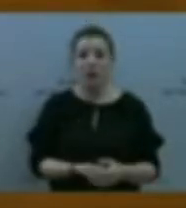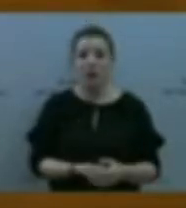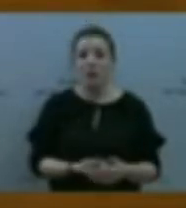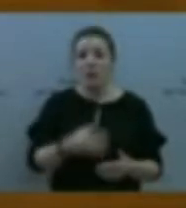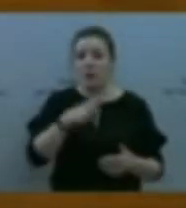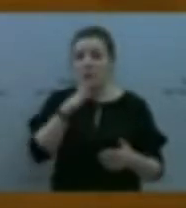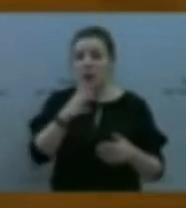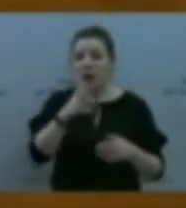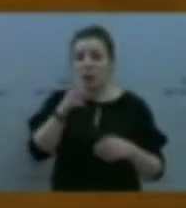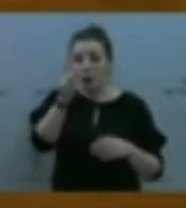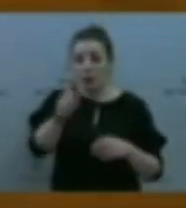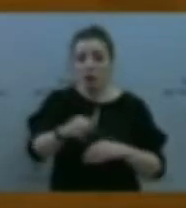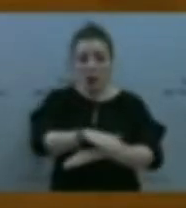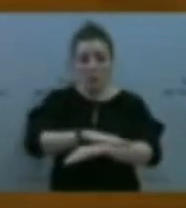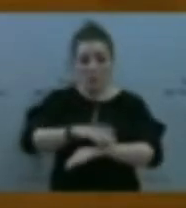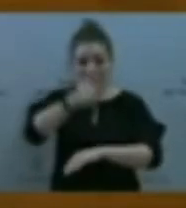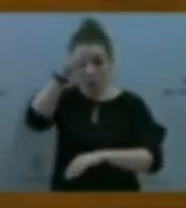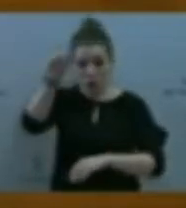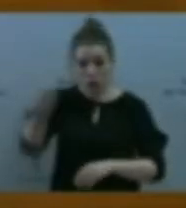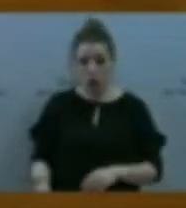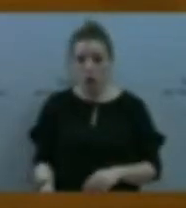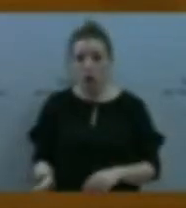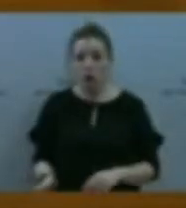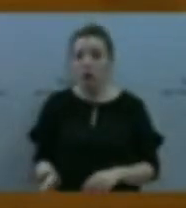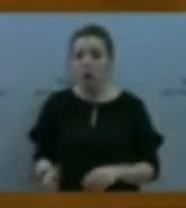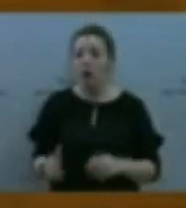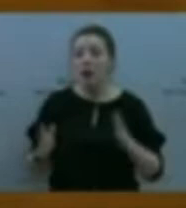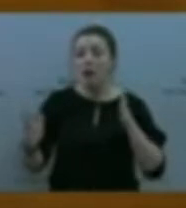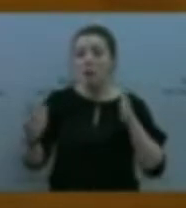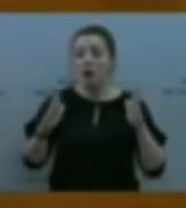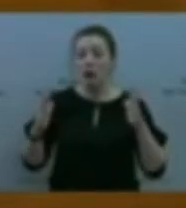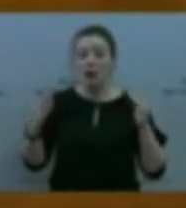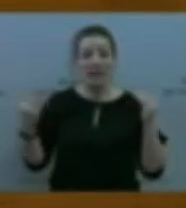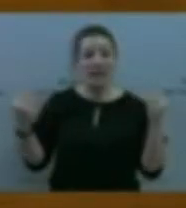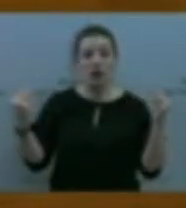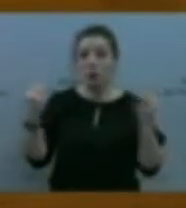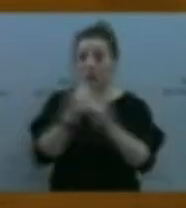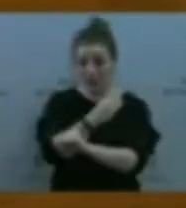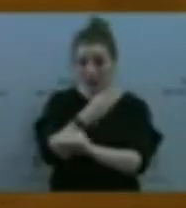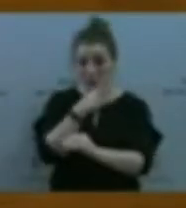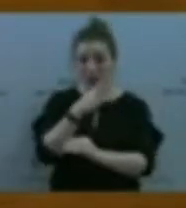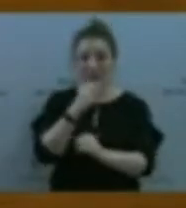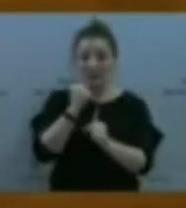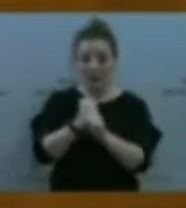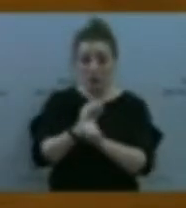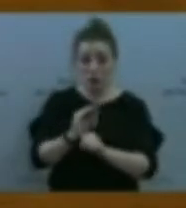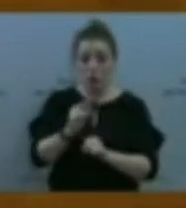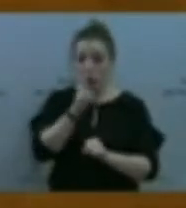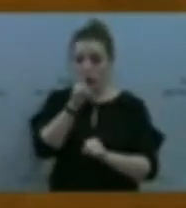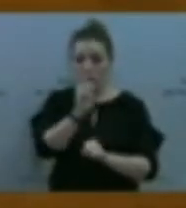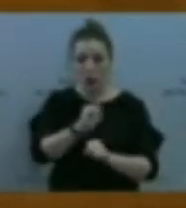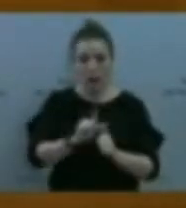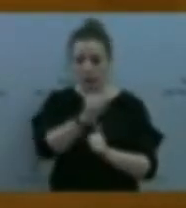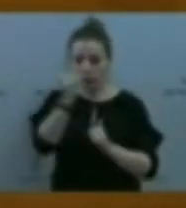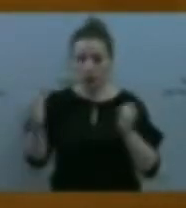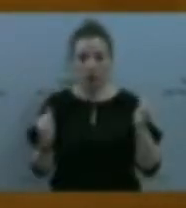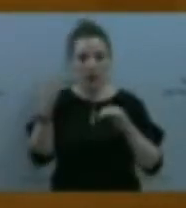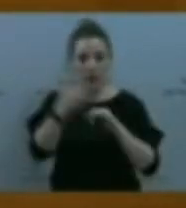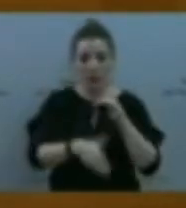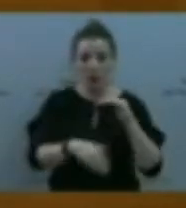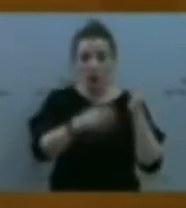el periodo de incompatibilidad de ejercer son 2 años. Y llega usted y propone que en Asturias, para formar parte de la sindicatura, cualquiera que haya